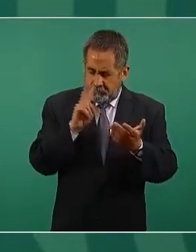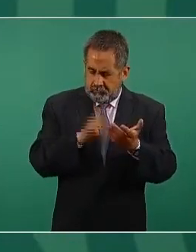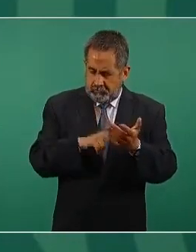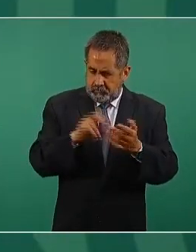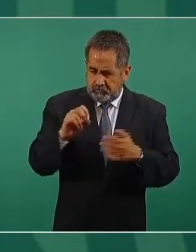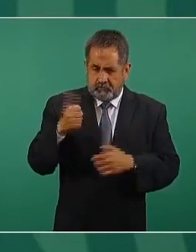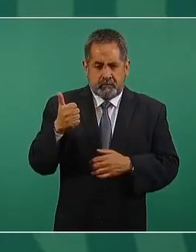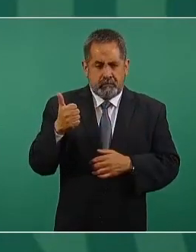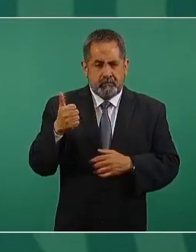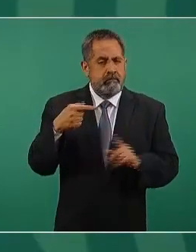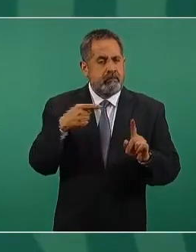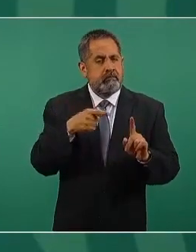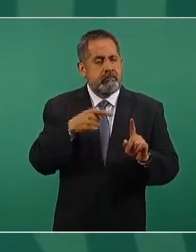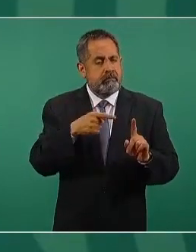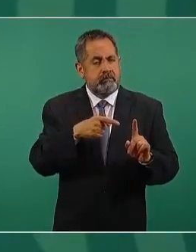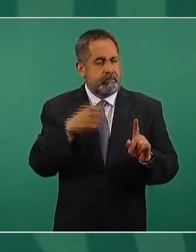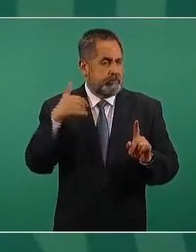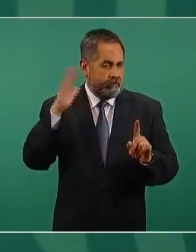2006,